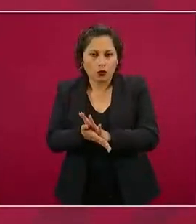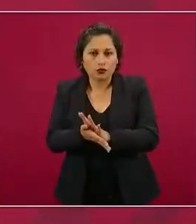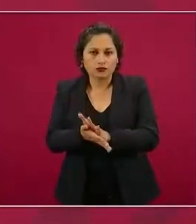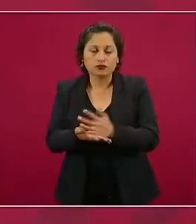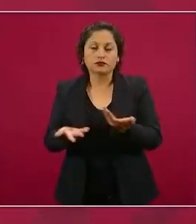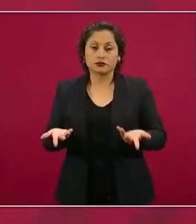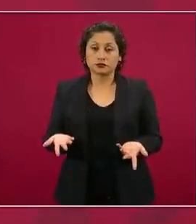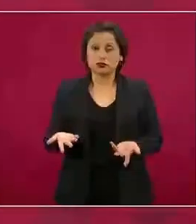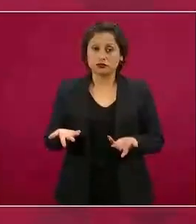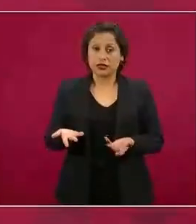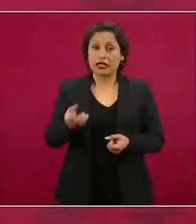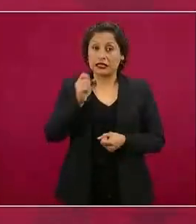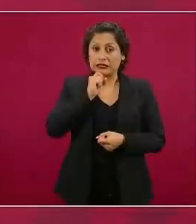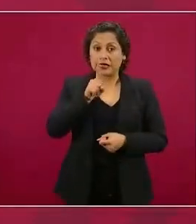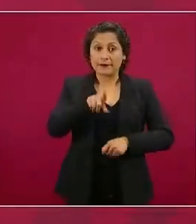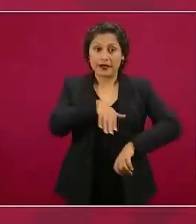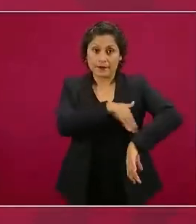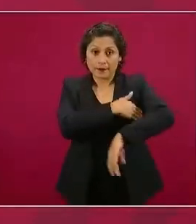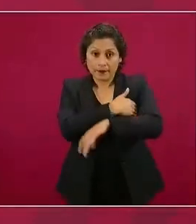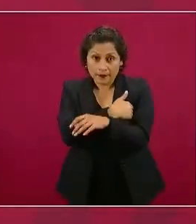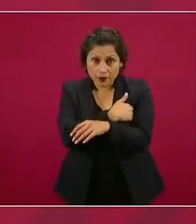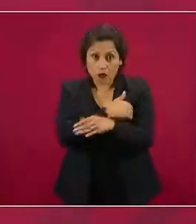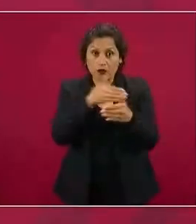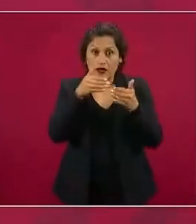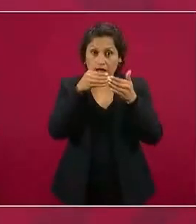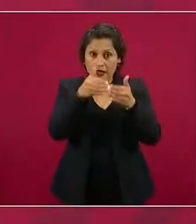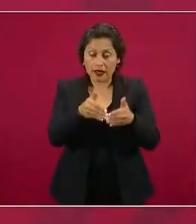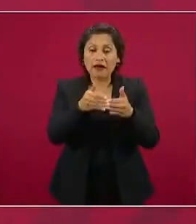contenedores con drogas,